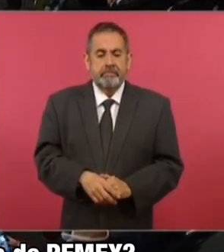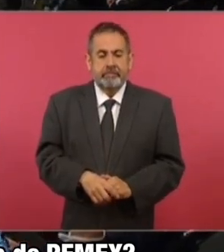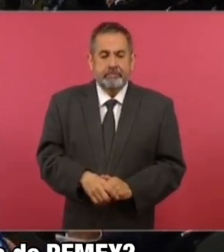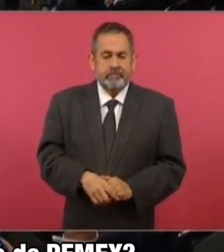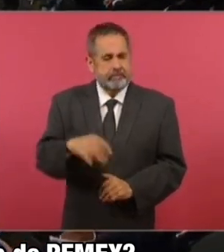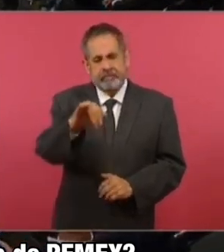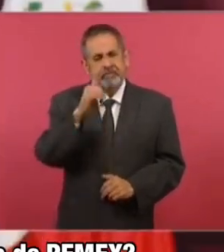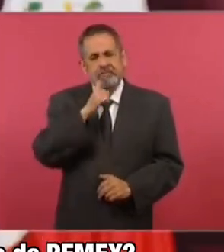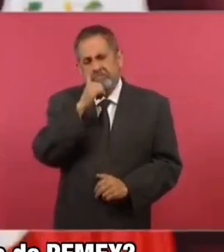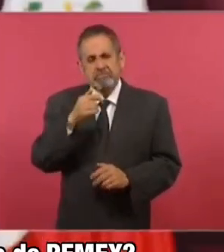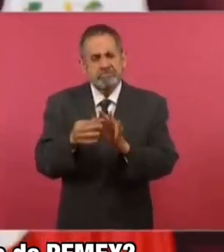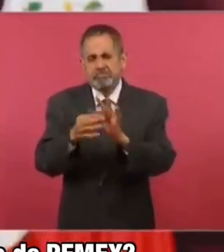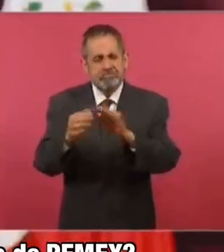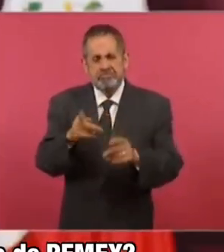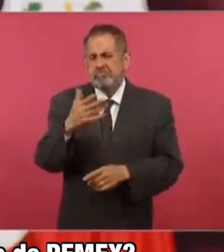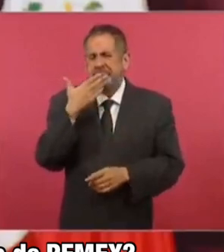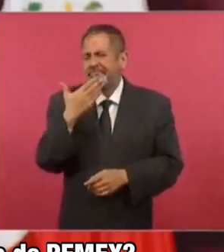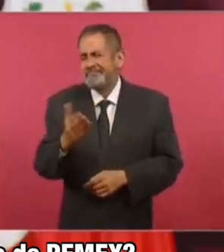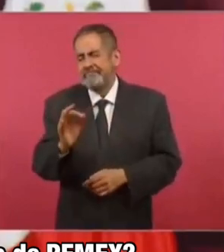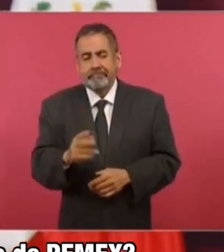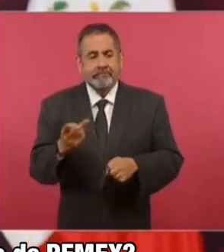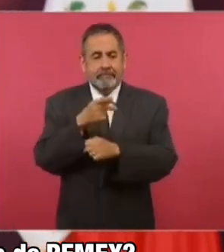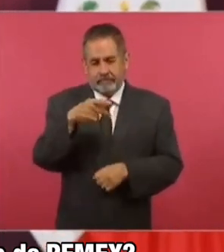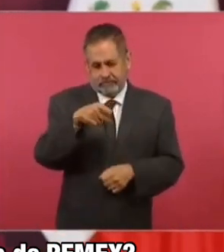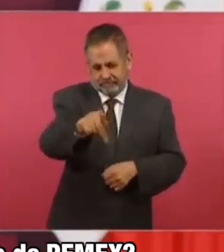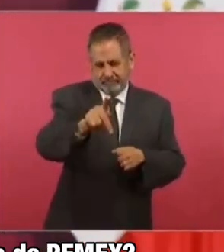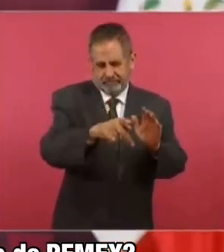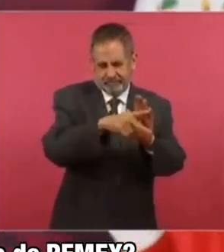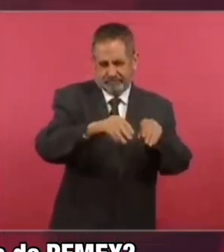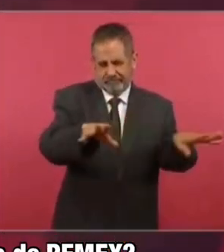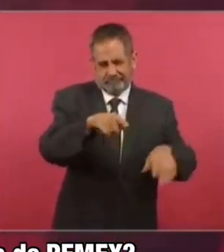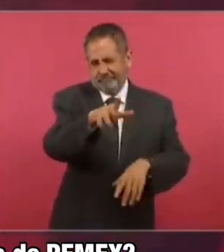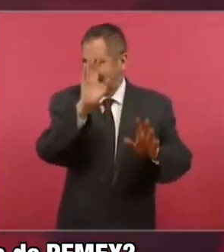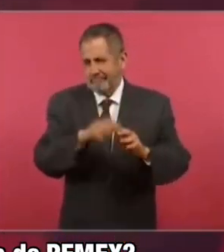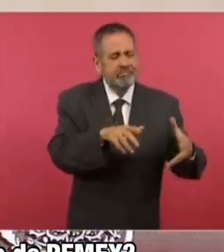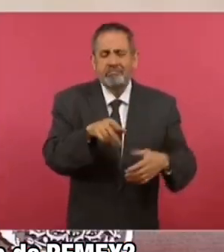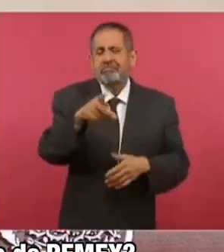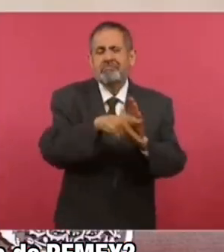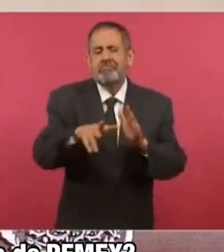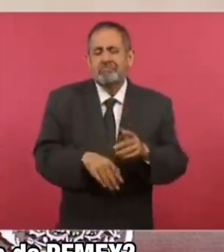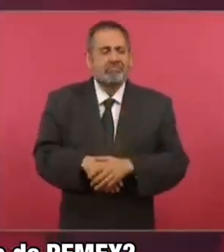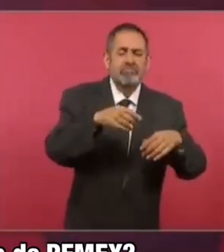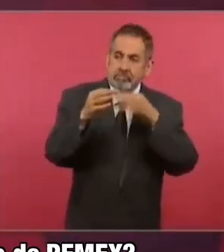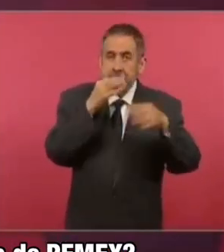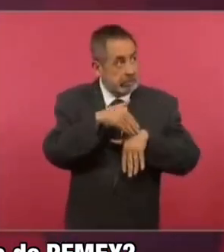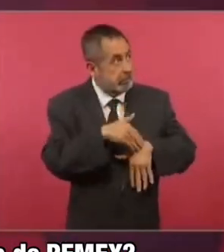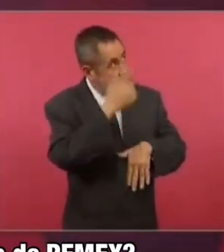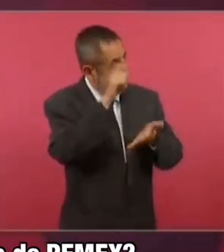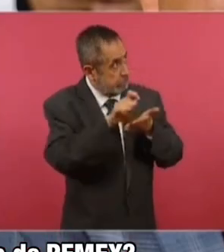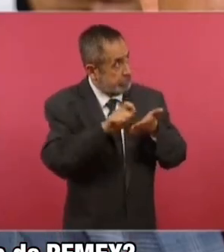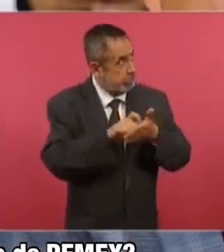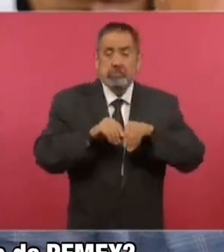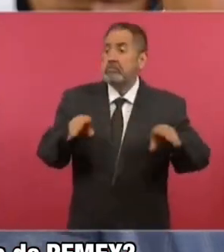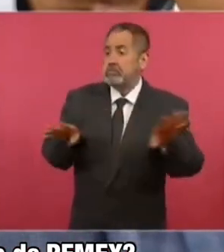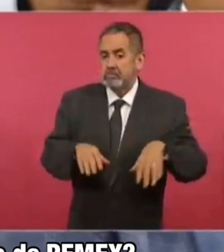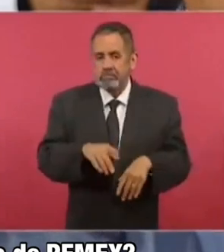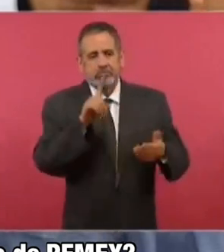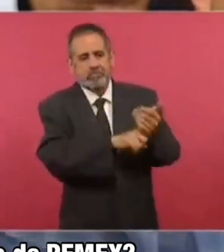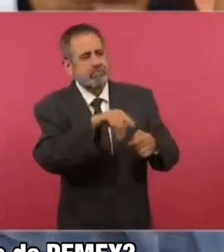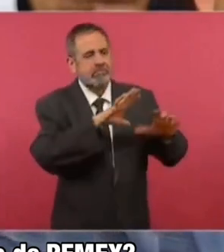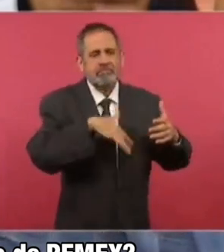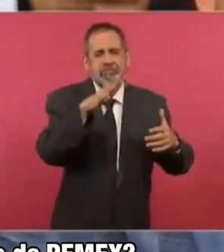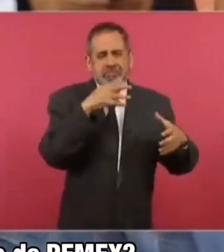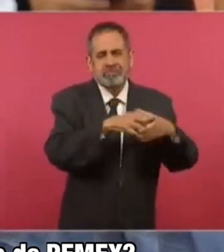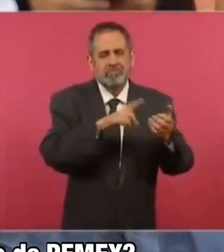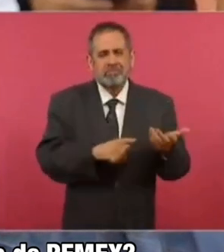Sí, todo el tiempo hablamos, pero va muy bien. Lo que pasa que tu periódico, o sea, Reforma, pues es el boletín de los corruptos. Romero